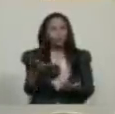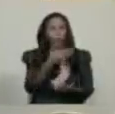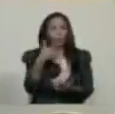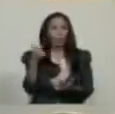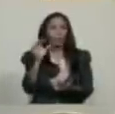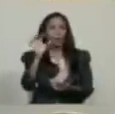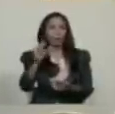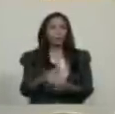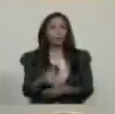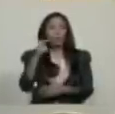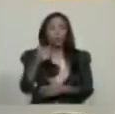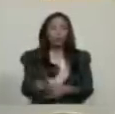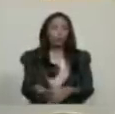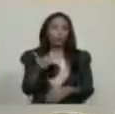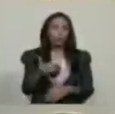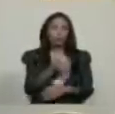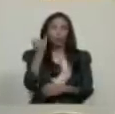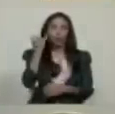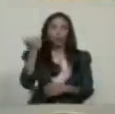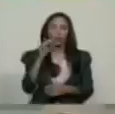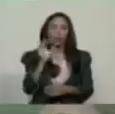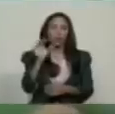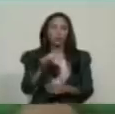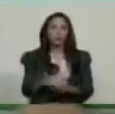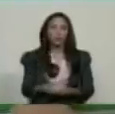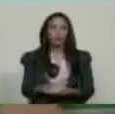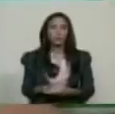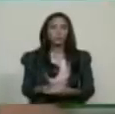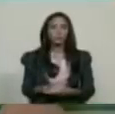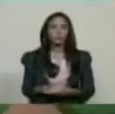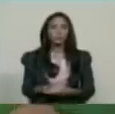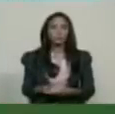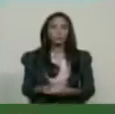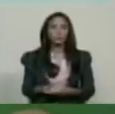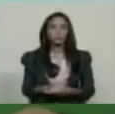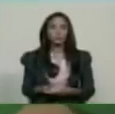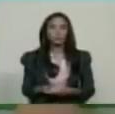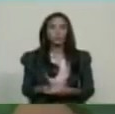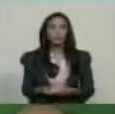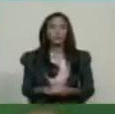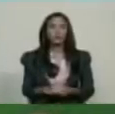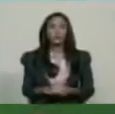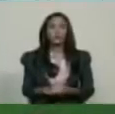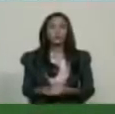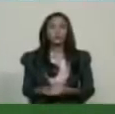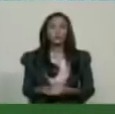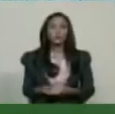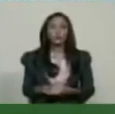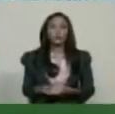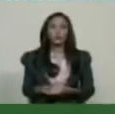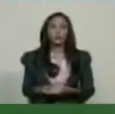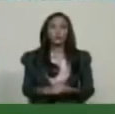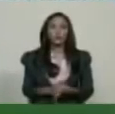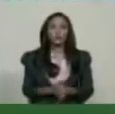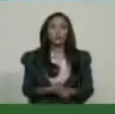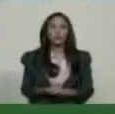muy importante, la expectativa de futuro. Esto es lo que quiere detener la oligarquía, la derecha latinoamericana y el imperialismo quieren